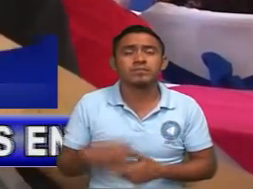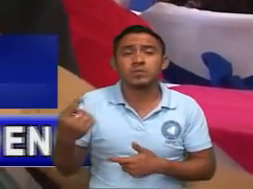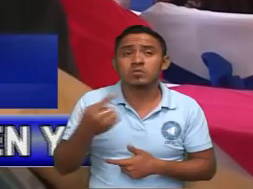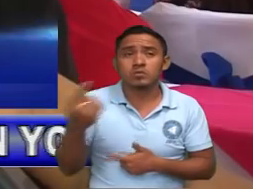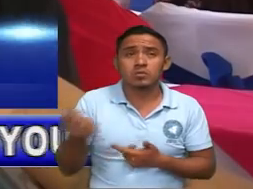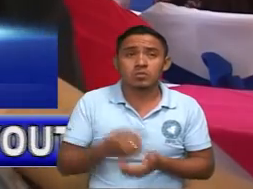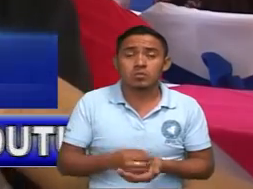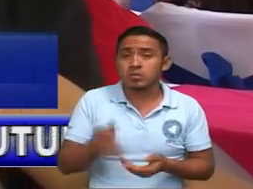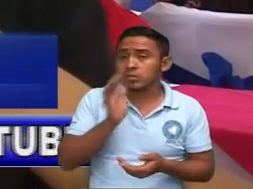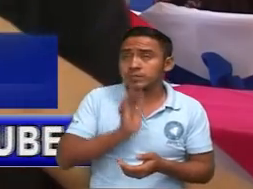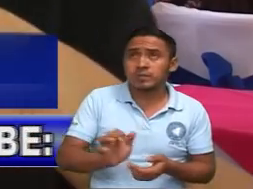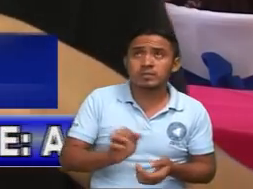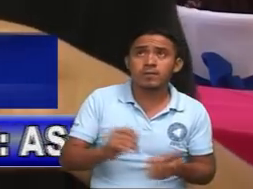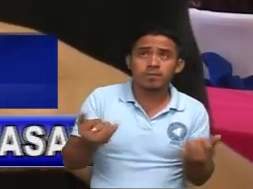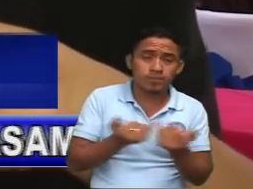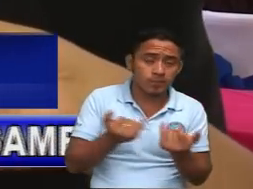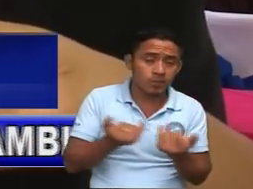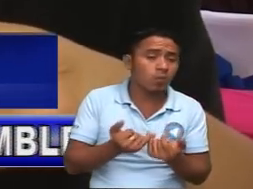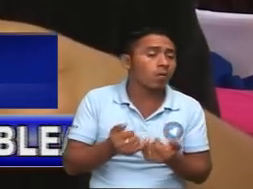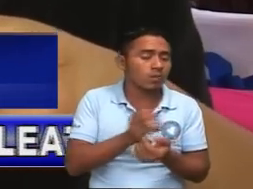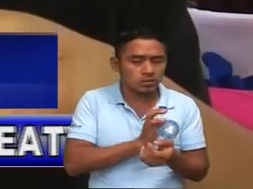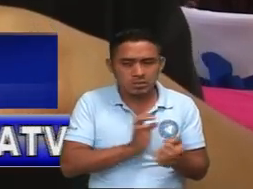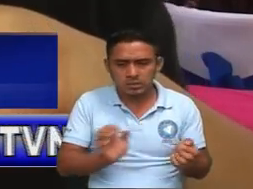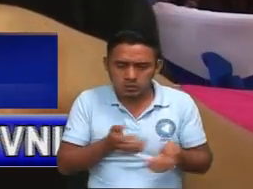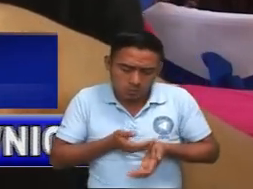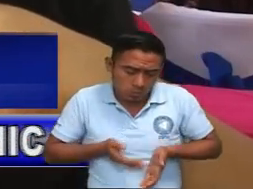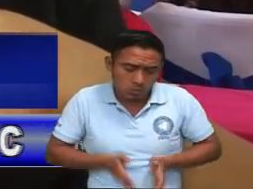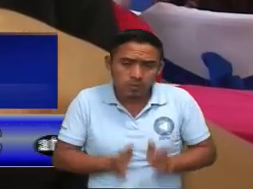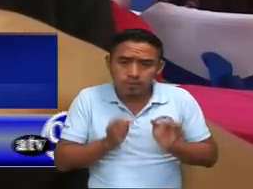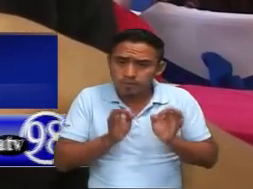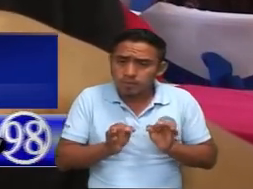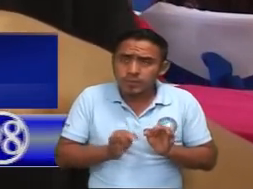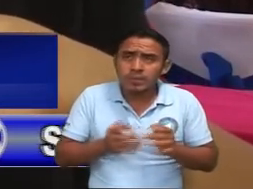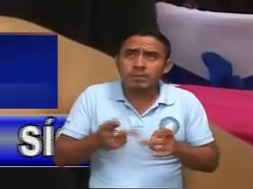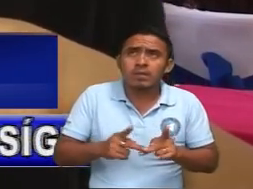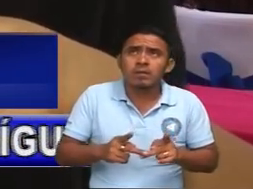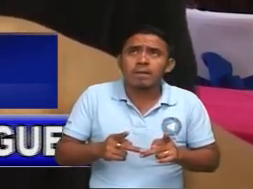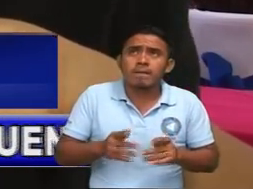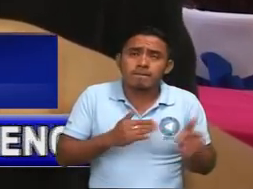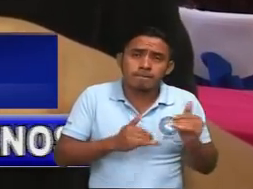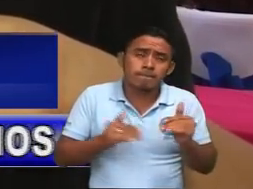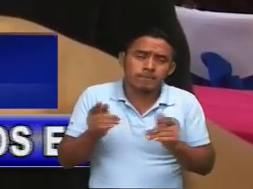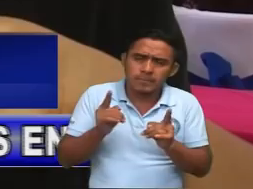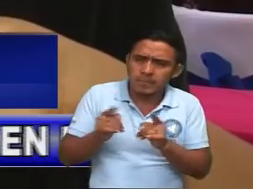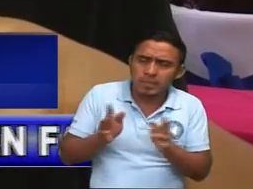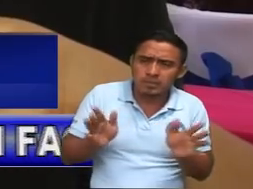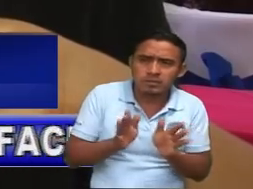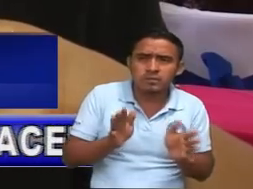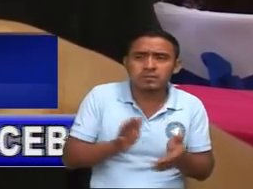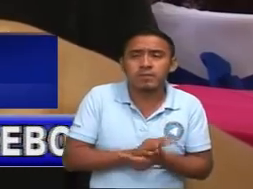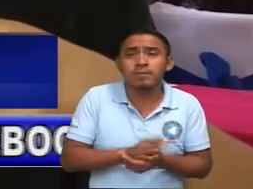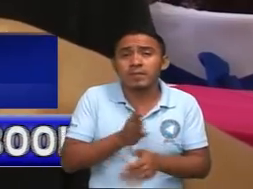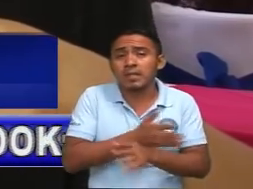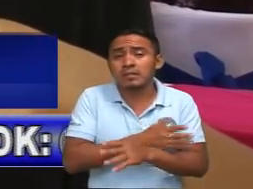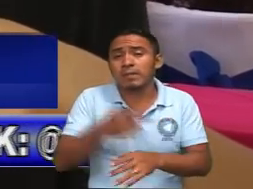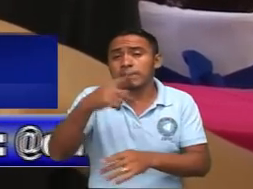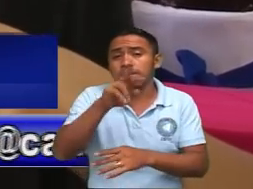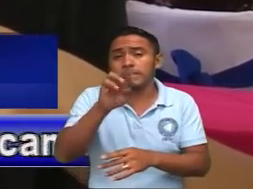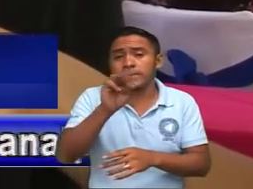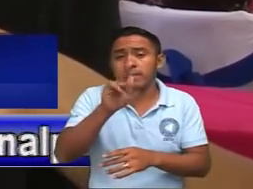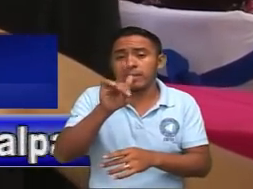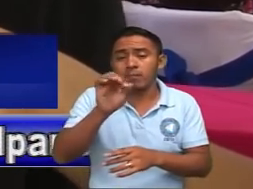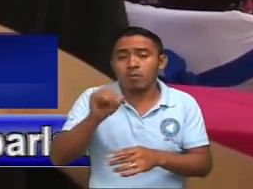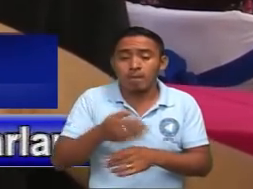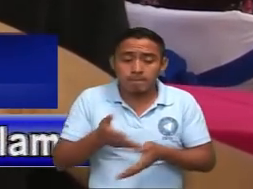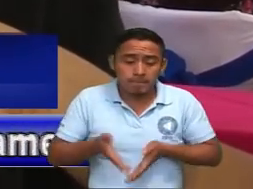los prematuros? No, también lo pueden presentar los niños a término, pero se expresa menos la enfermedad que en los prematuros. Entre más prematuro